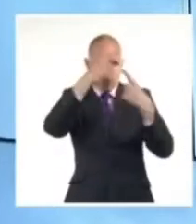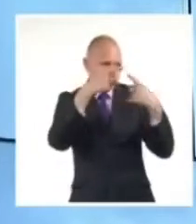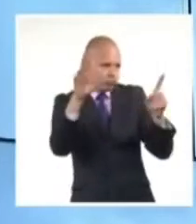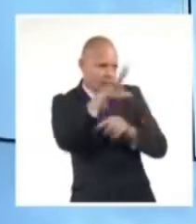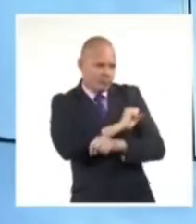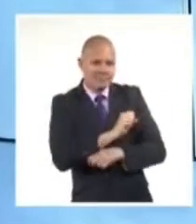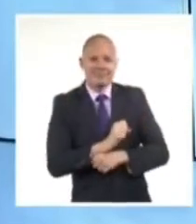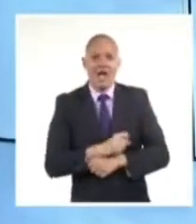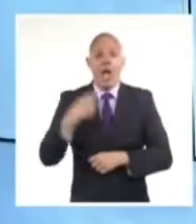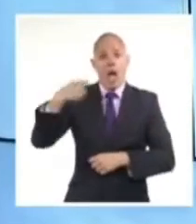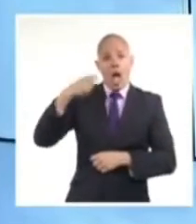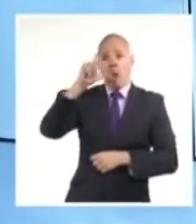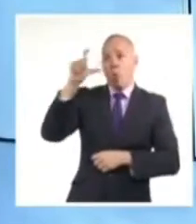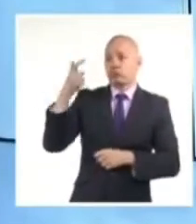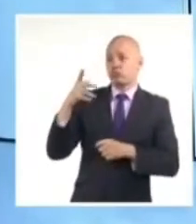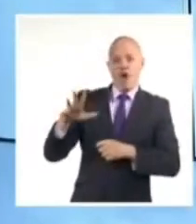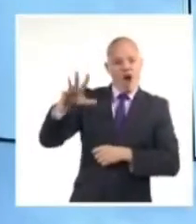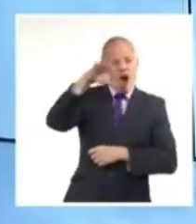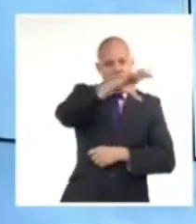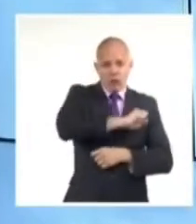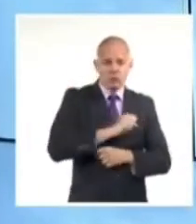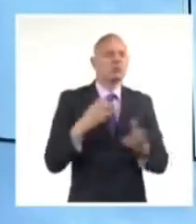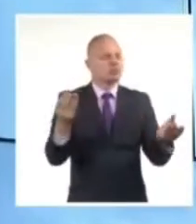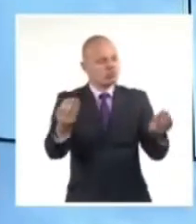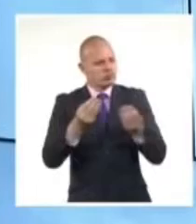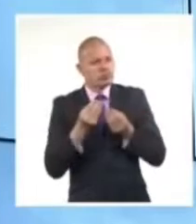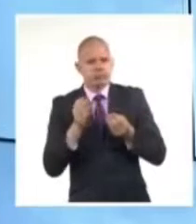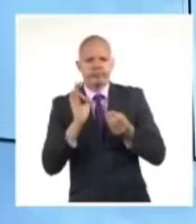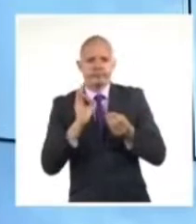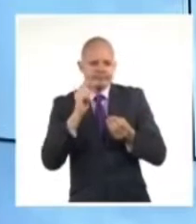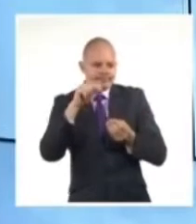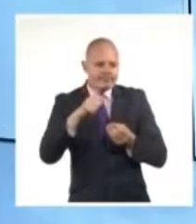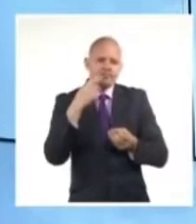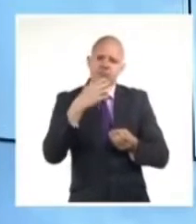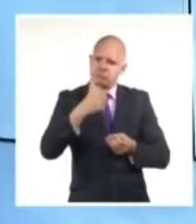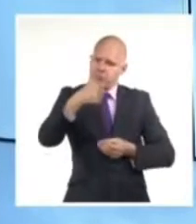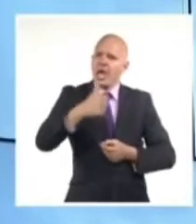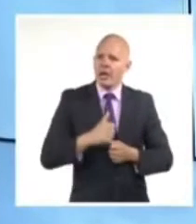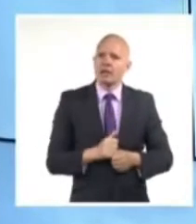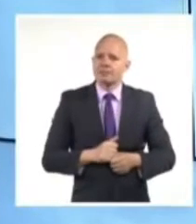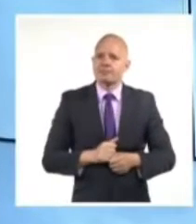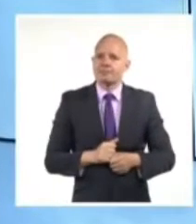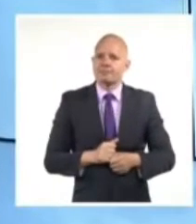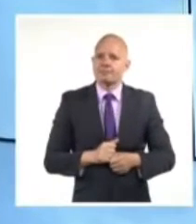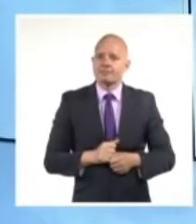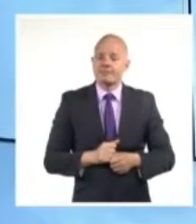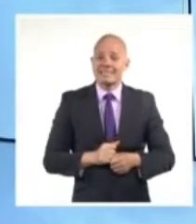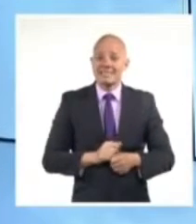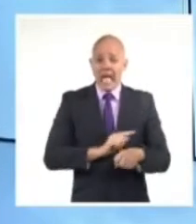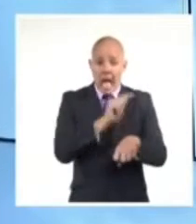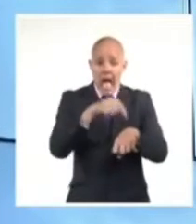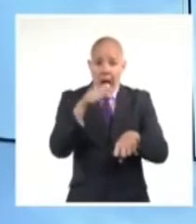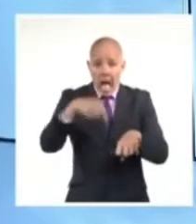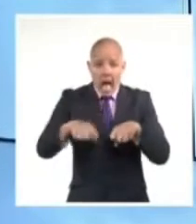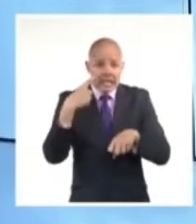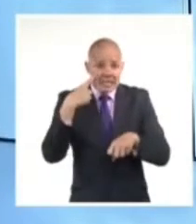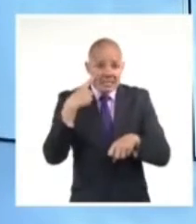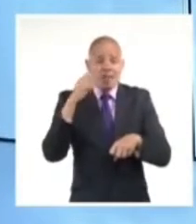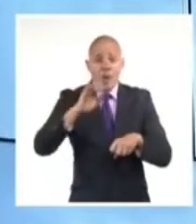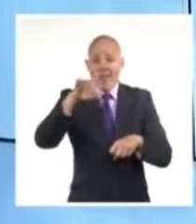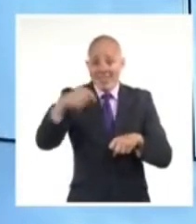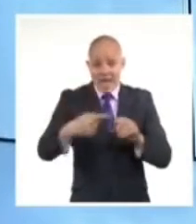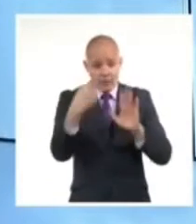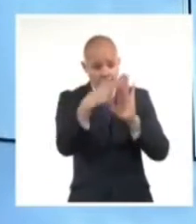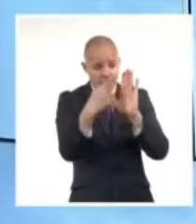desde todos los tribunales, se aportó a este desarrollo, desde todos los bufetes colectivos, de tal manera que son normas que han sido creadas con